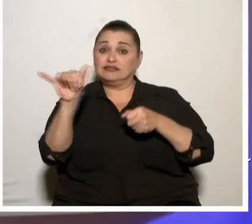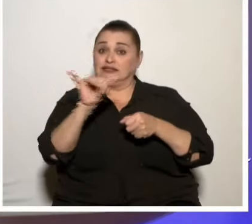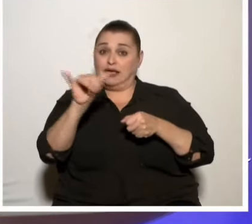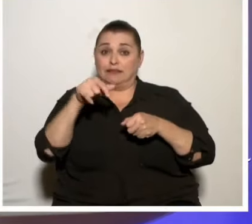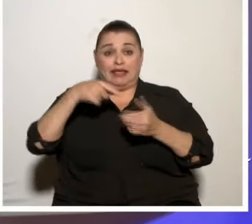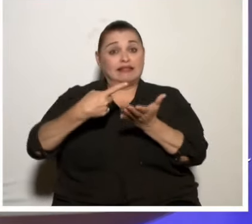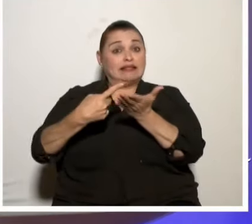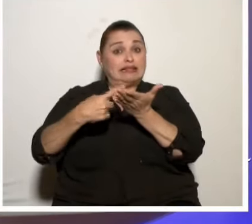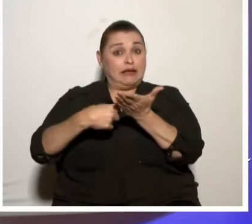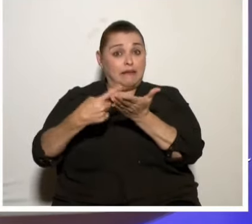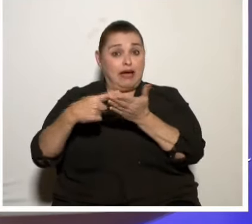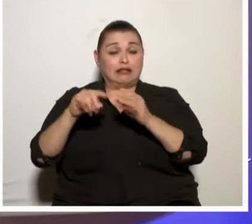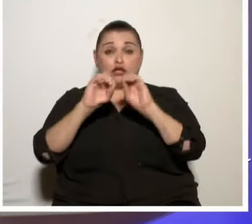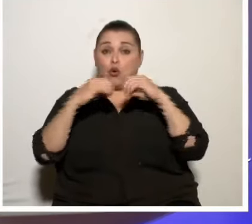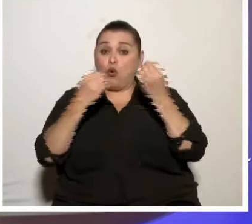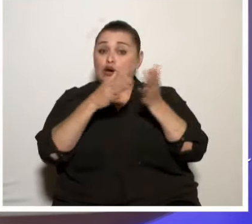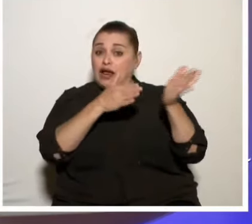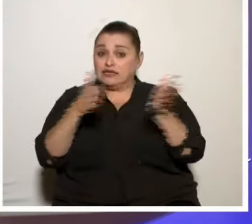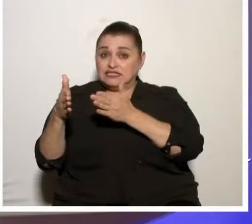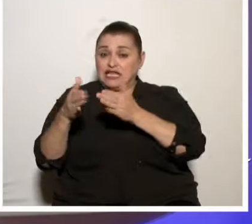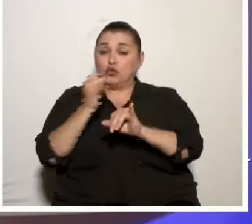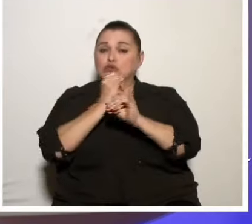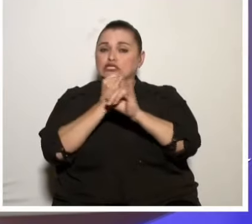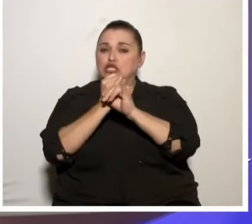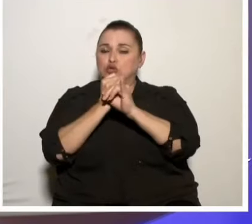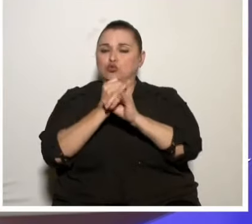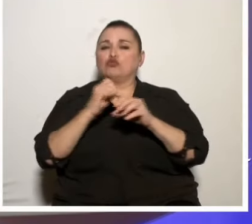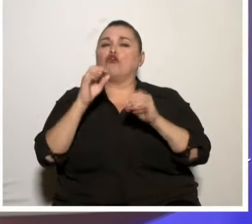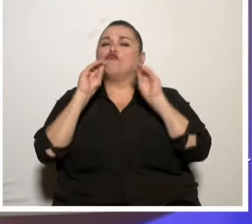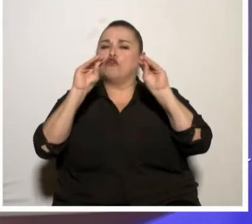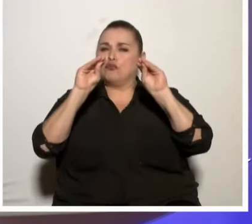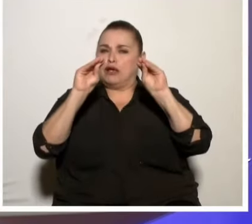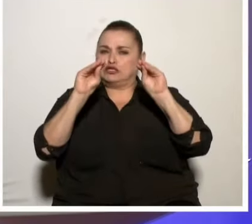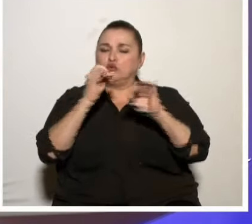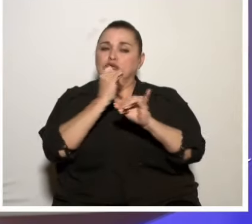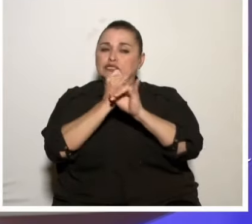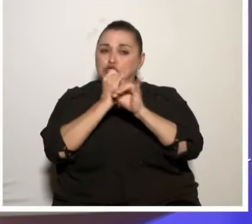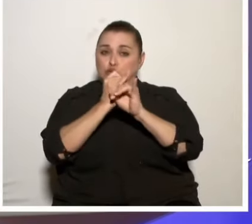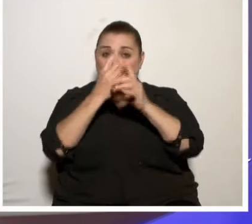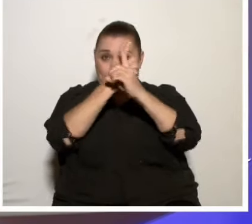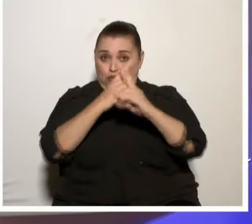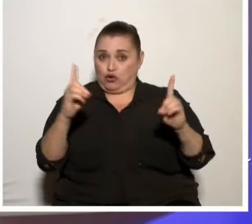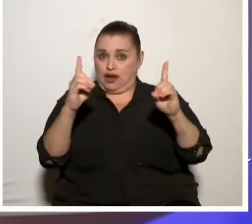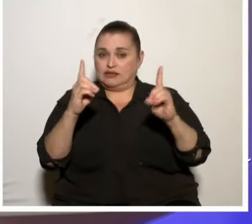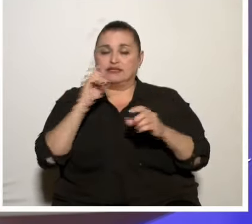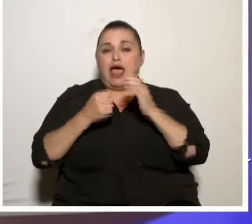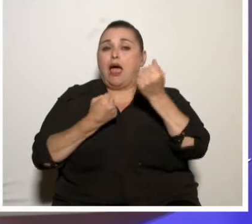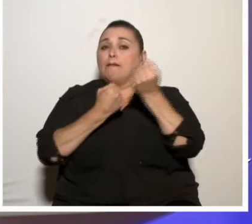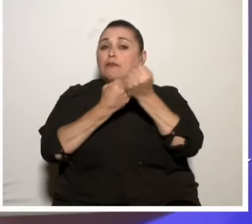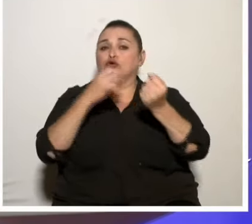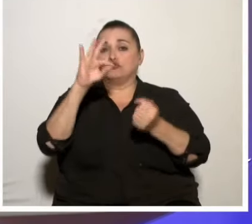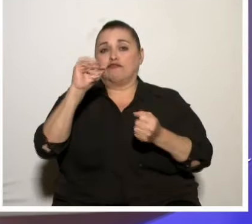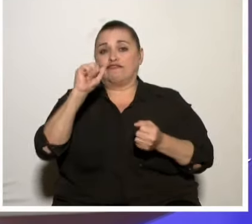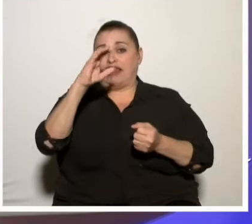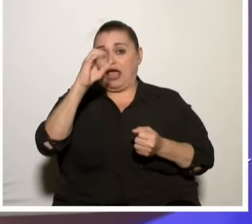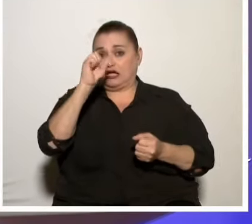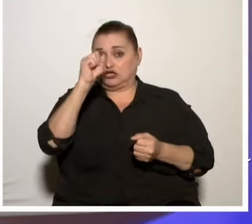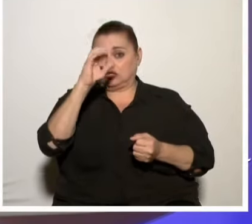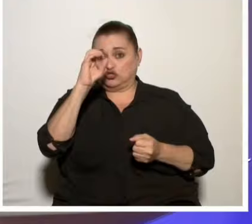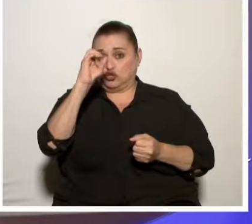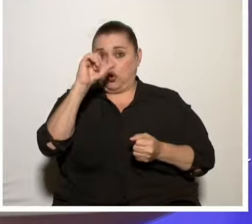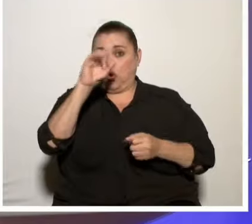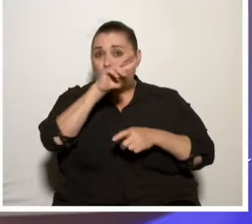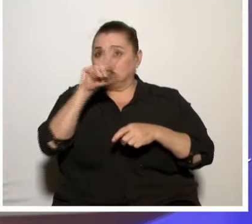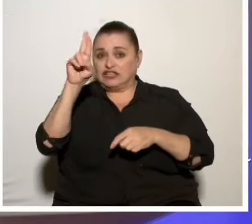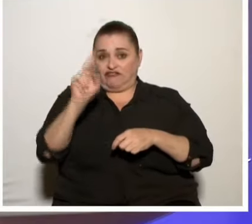este debate es organizado por el Instituto de Formación y Estudios en Democracia con el apoyo de Flaxo Costa Rica y CINART